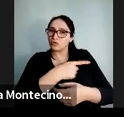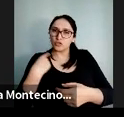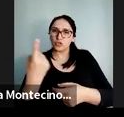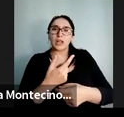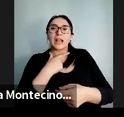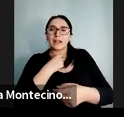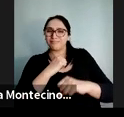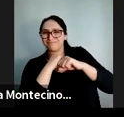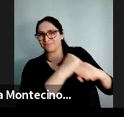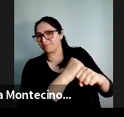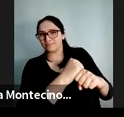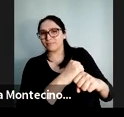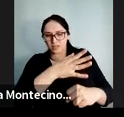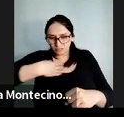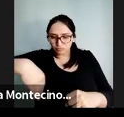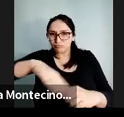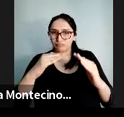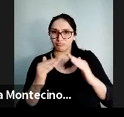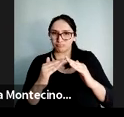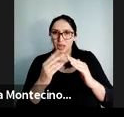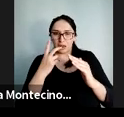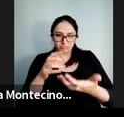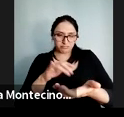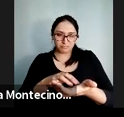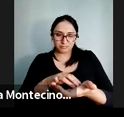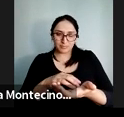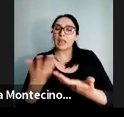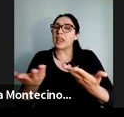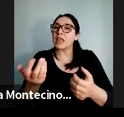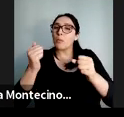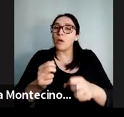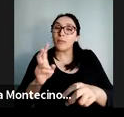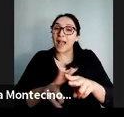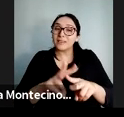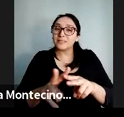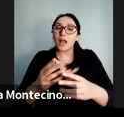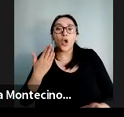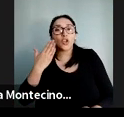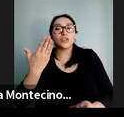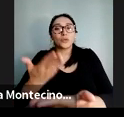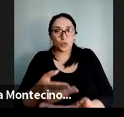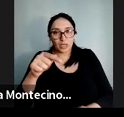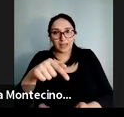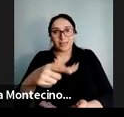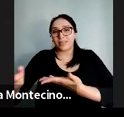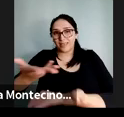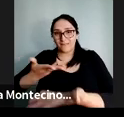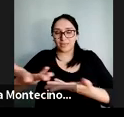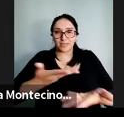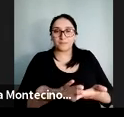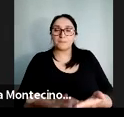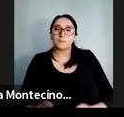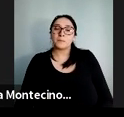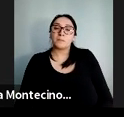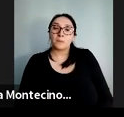propios espacios, y también qué podríamos hacer nosotros para contribuir a ese debate. Como ya les